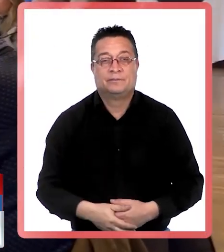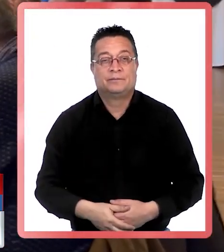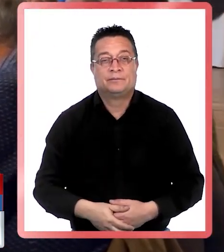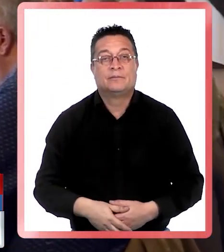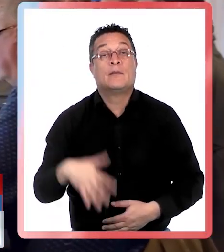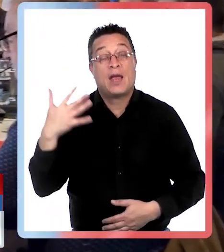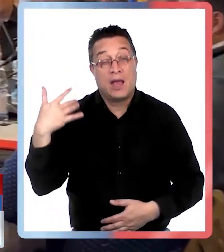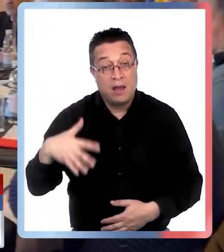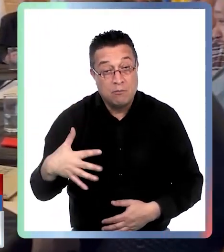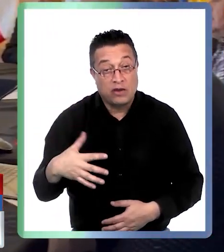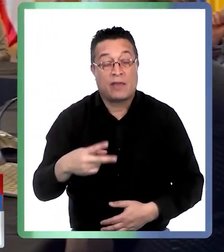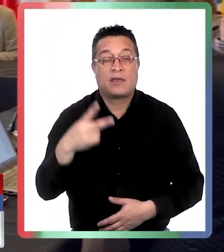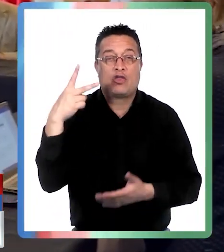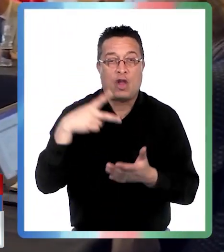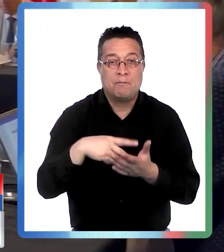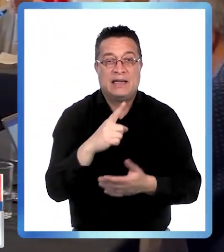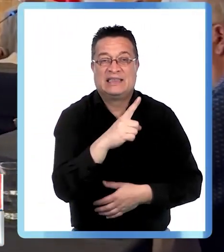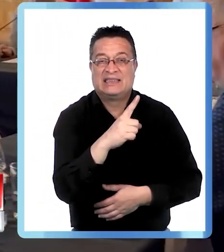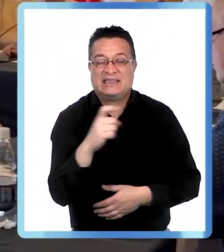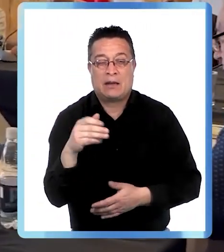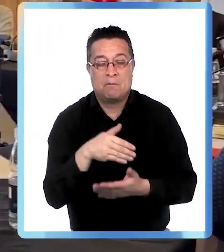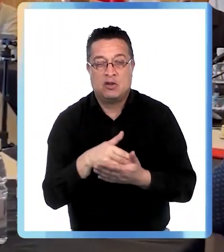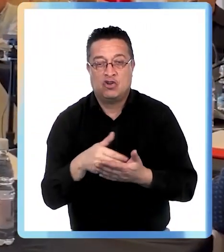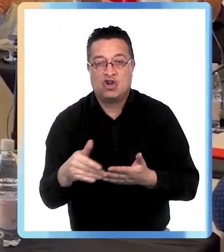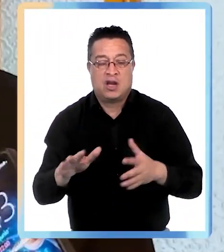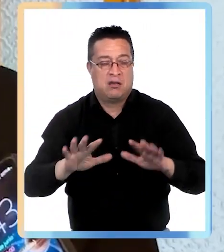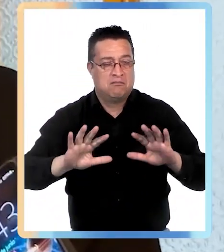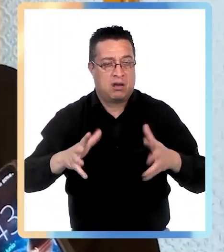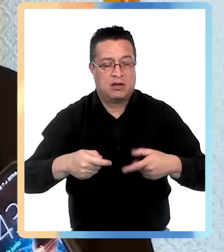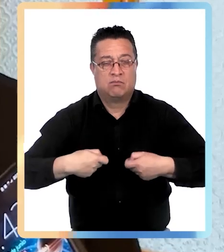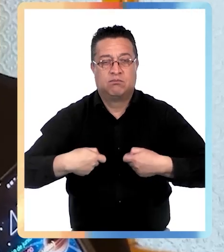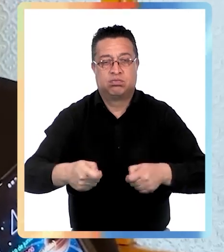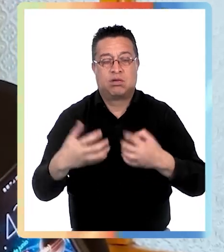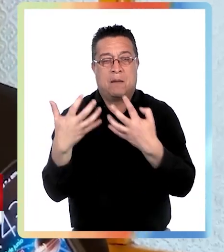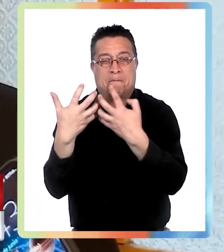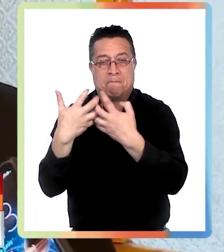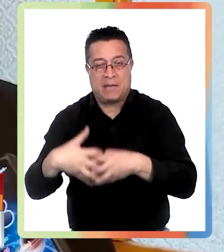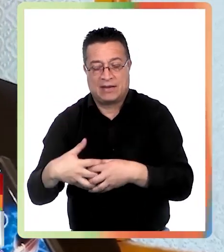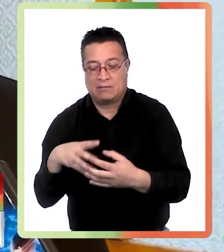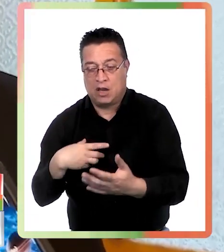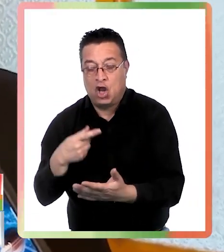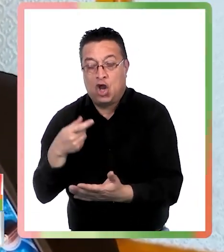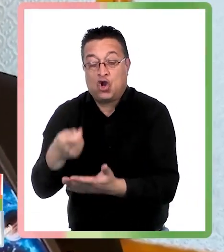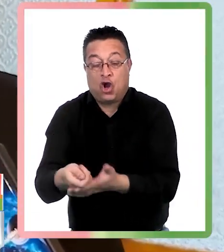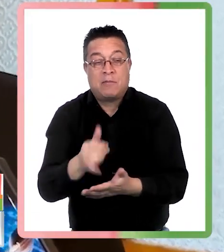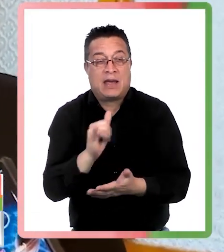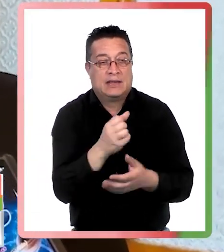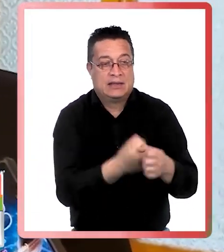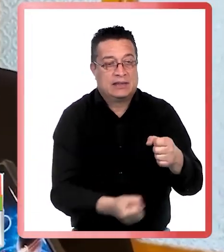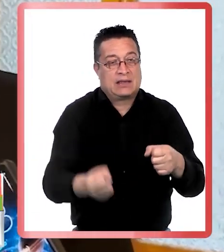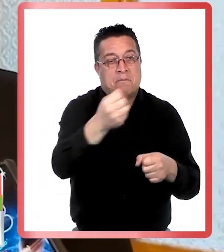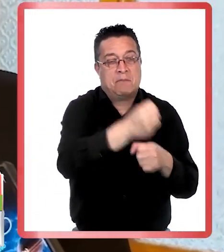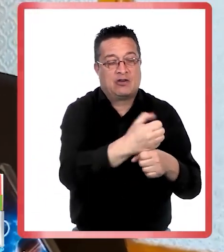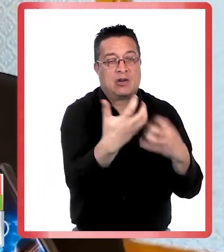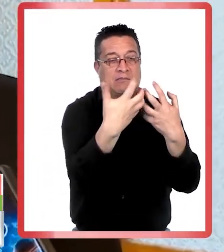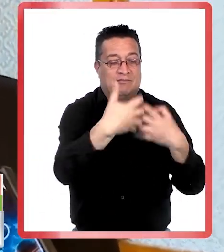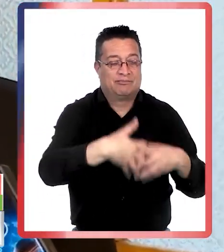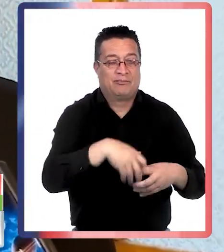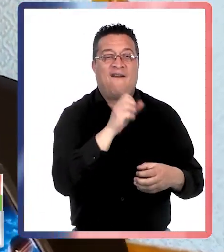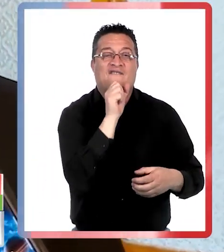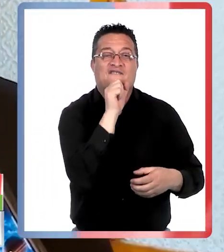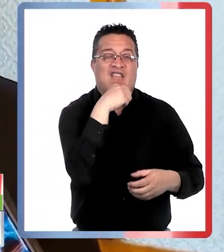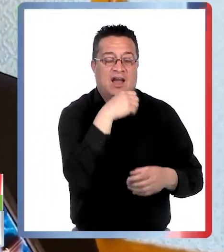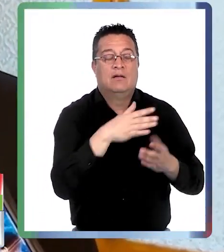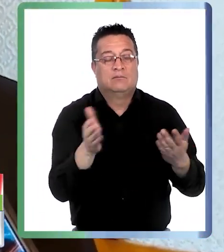Porvenir importante los 2100 millones aproximados en maquinaria tanto en adquisición como reemplazo cierto de de